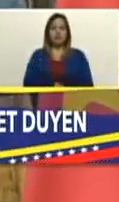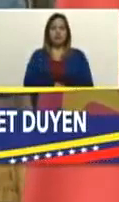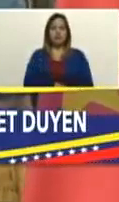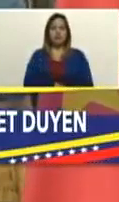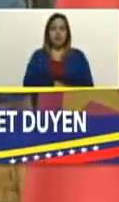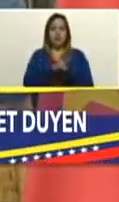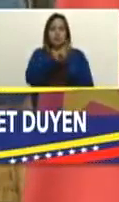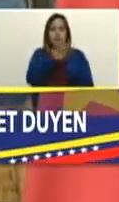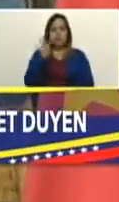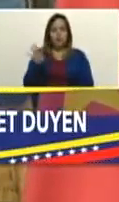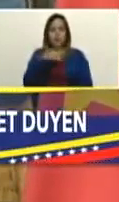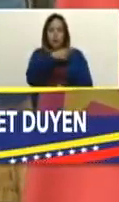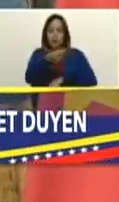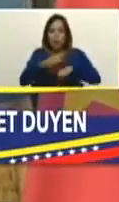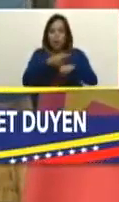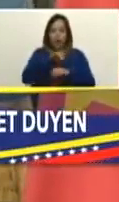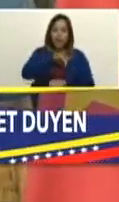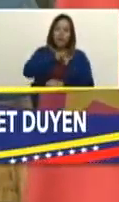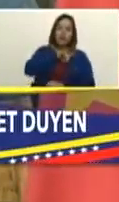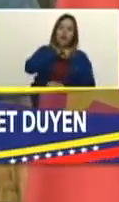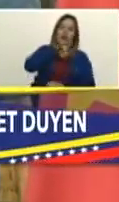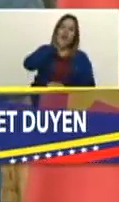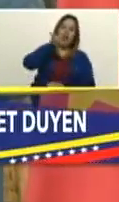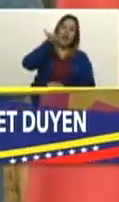24 horas de viaje continuo.